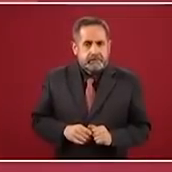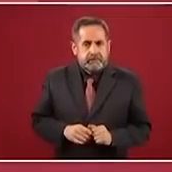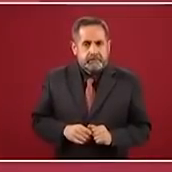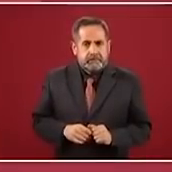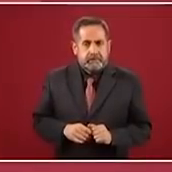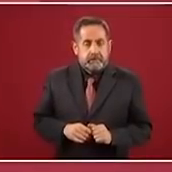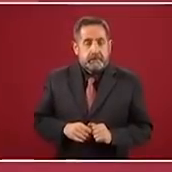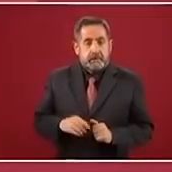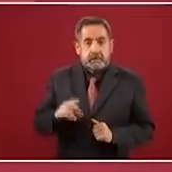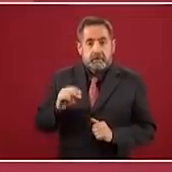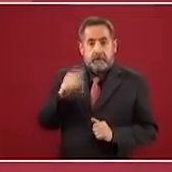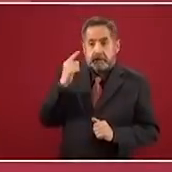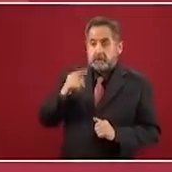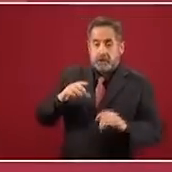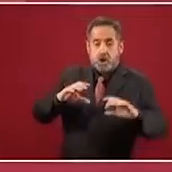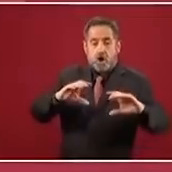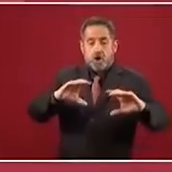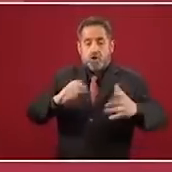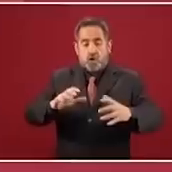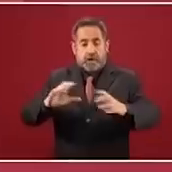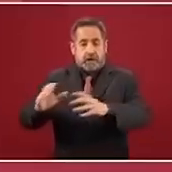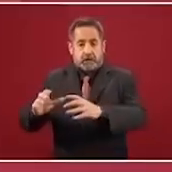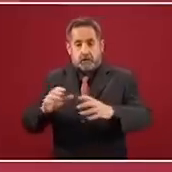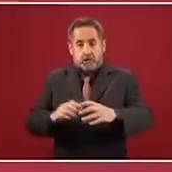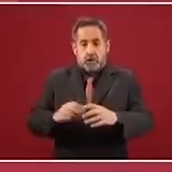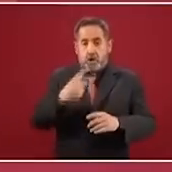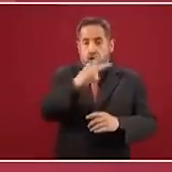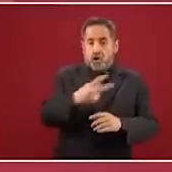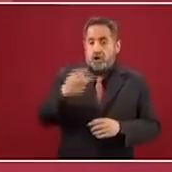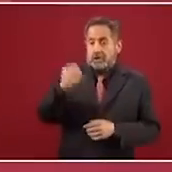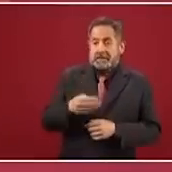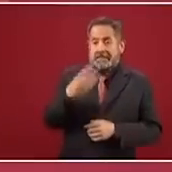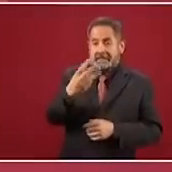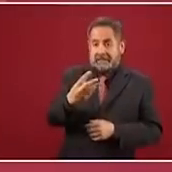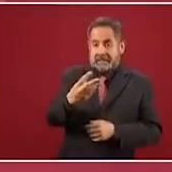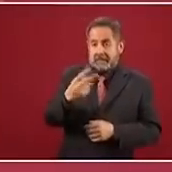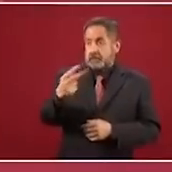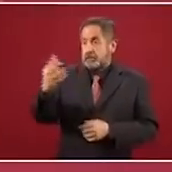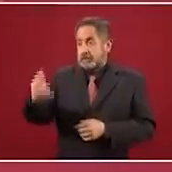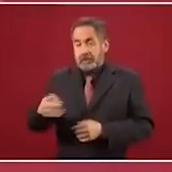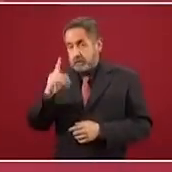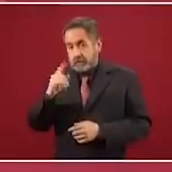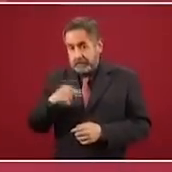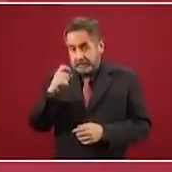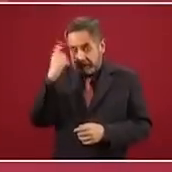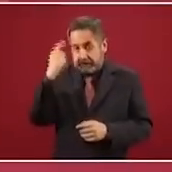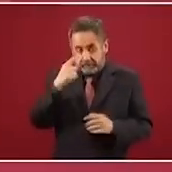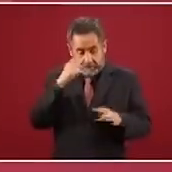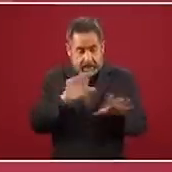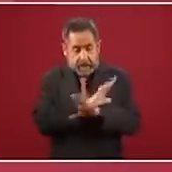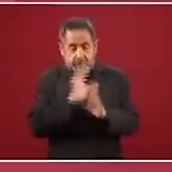el Congreso 2/3 partes de la votación para una reforma constitucional.